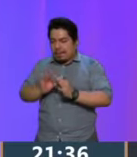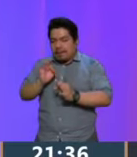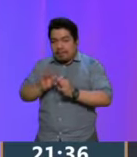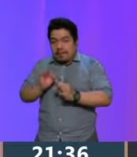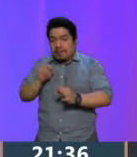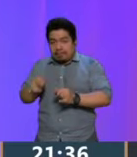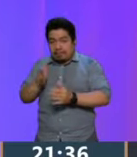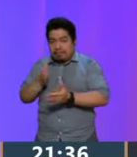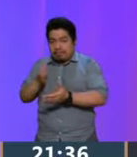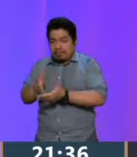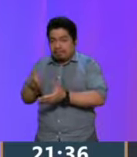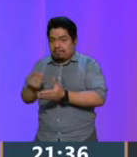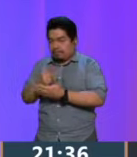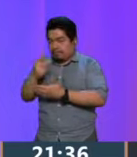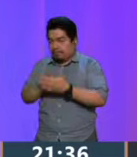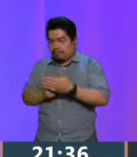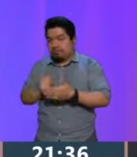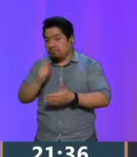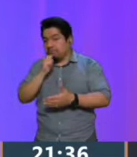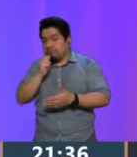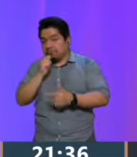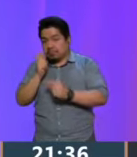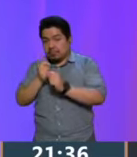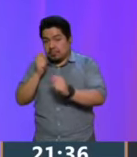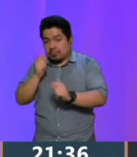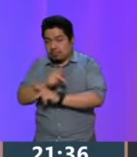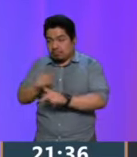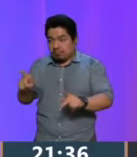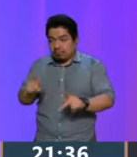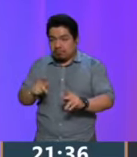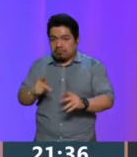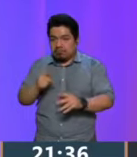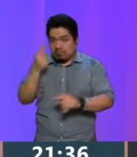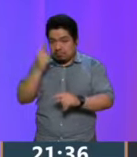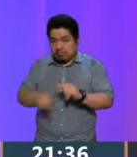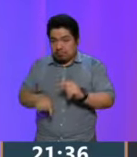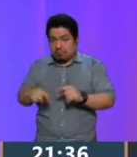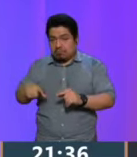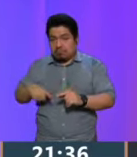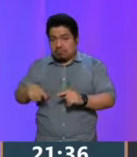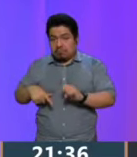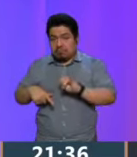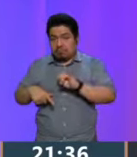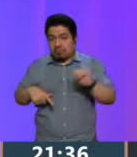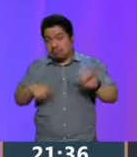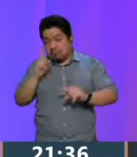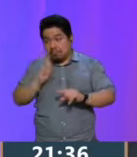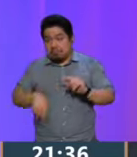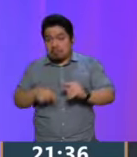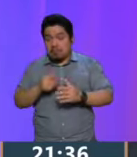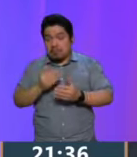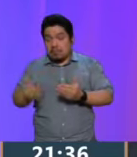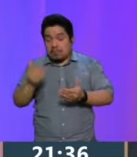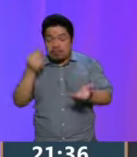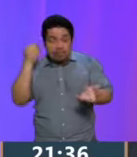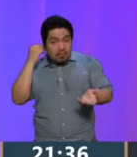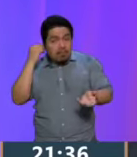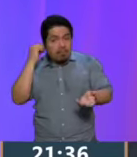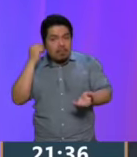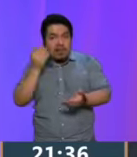asistencias a este tipo de programas, no pagabas el transporte público. Entonces esto lo quitaron, lo quitó el gobierno de izquierda. Entonces ahorita obviamente